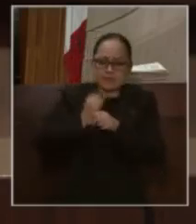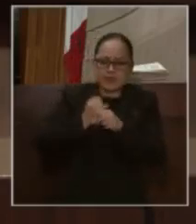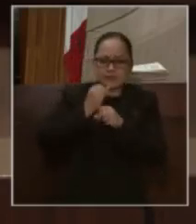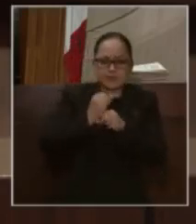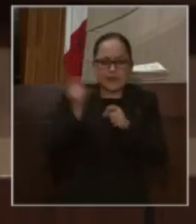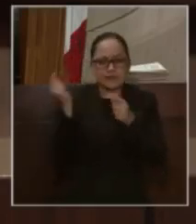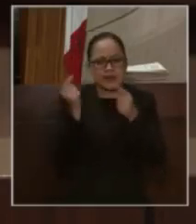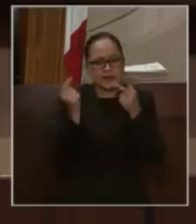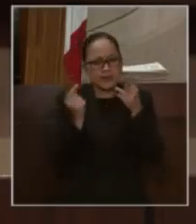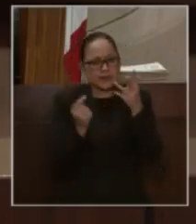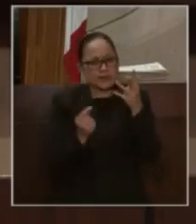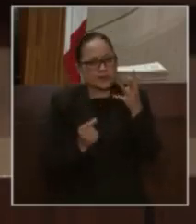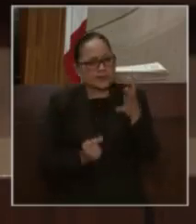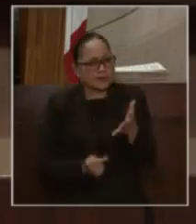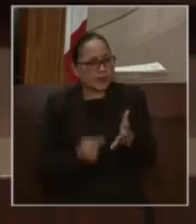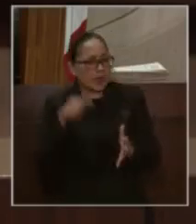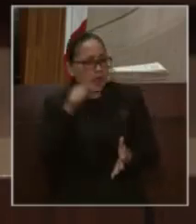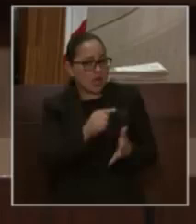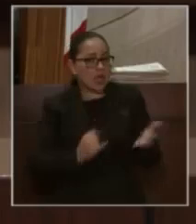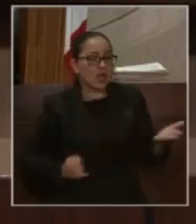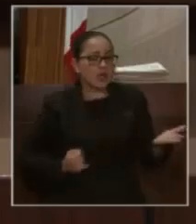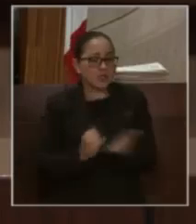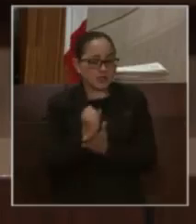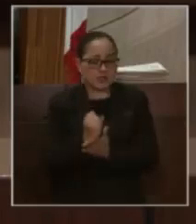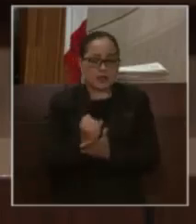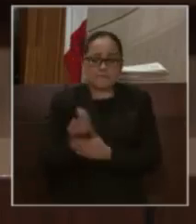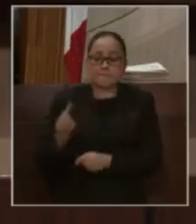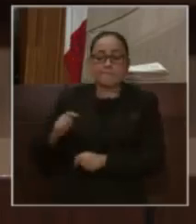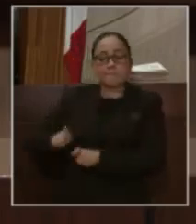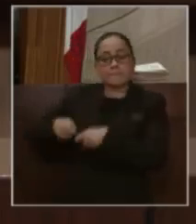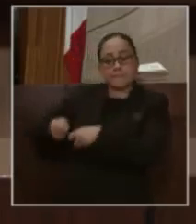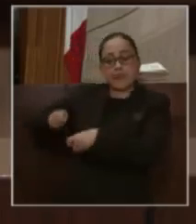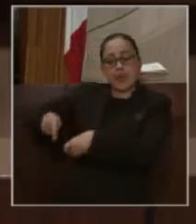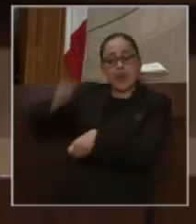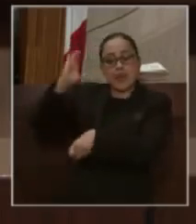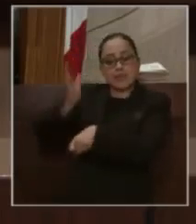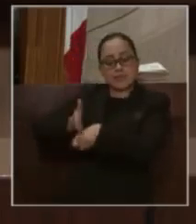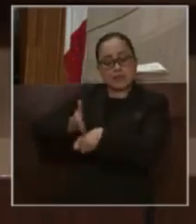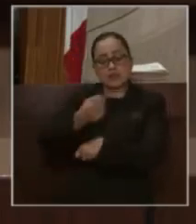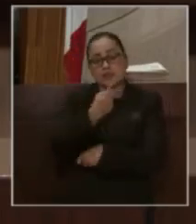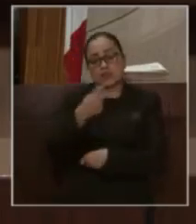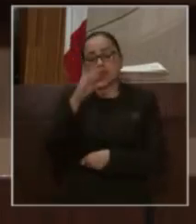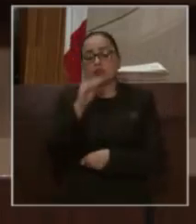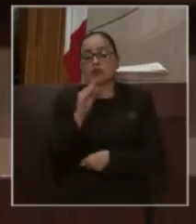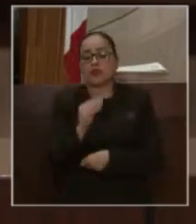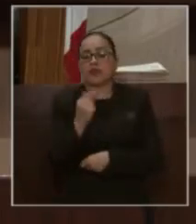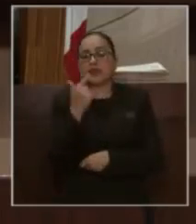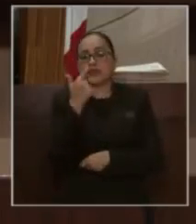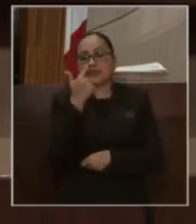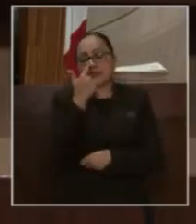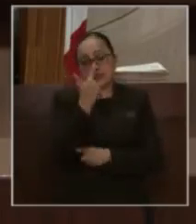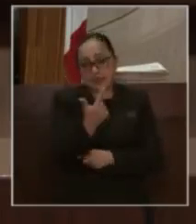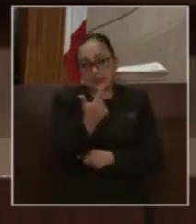fases, determinó imponer a Morena una multa por